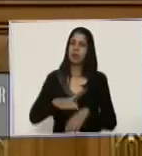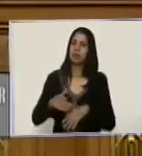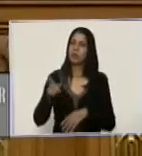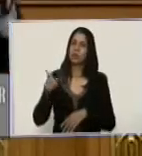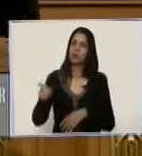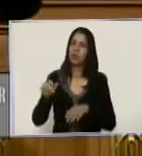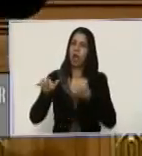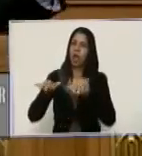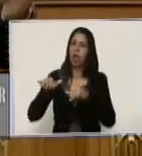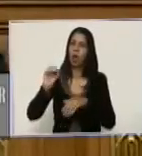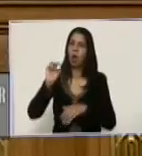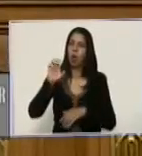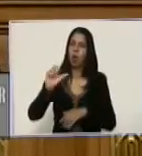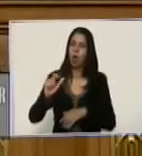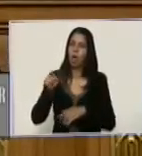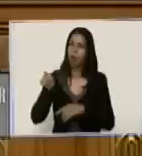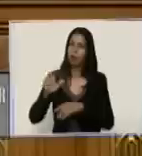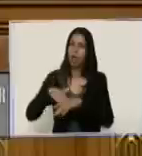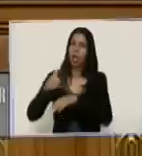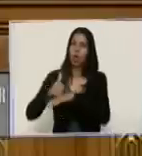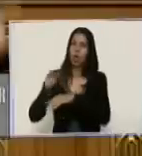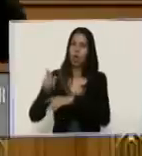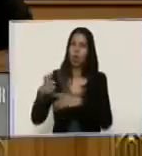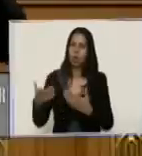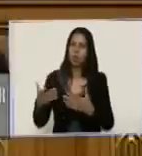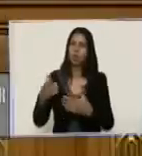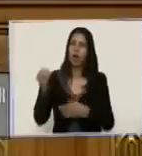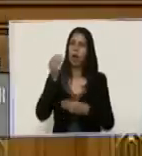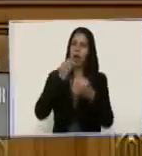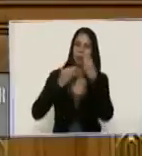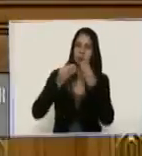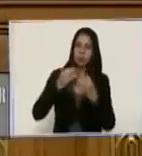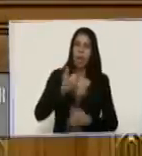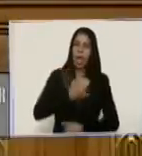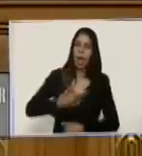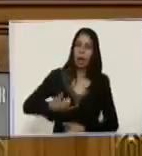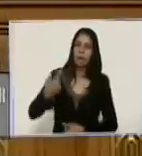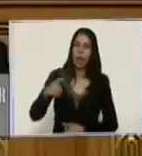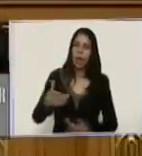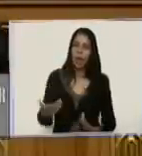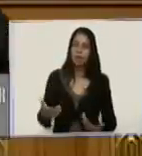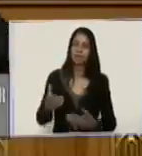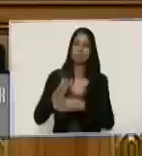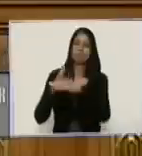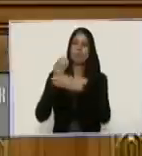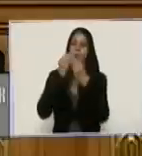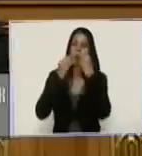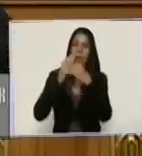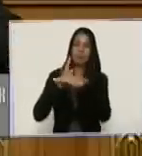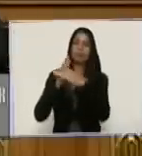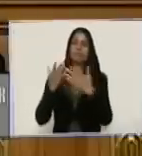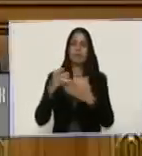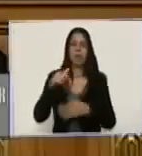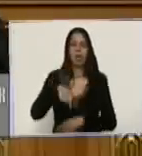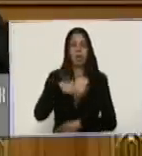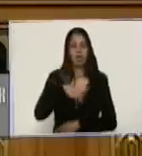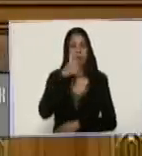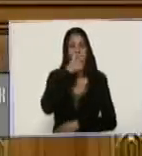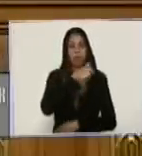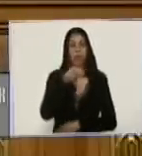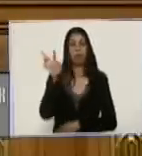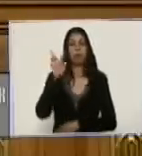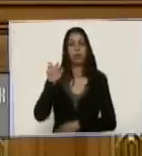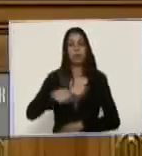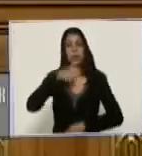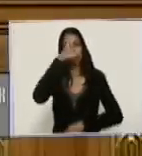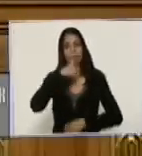sanciones, usted mismo ha creado esa crisis humanitaria que supuestamente usted dice. Aquí estamos los venezolanos, siempre restiados